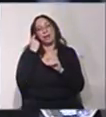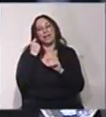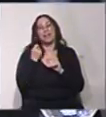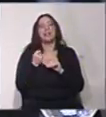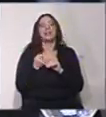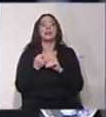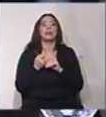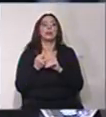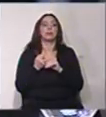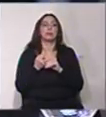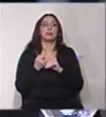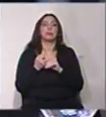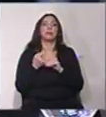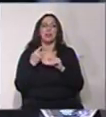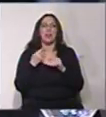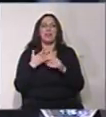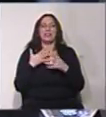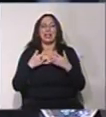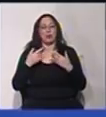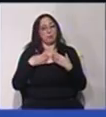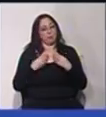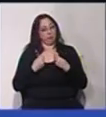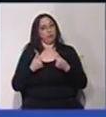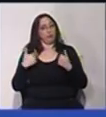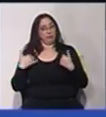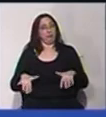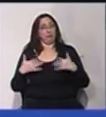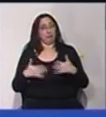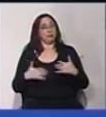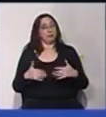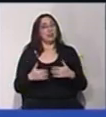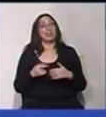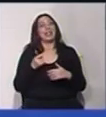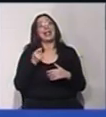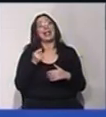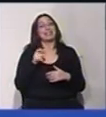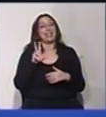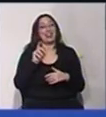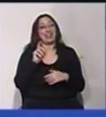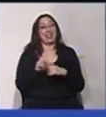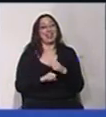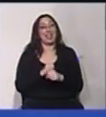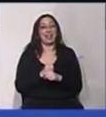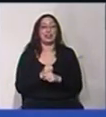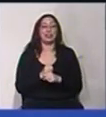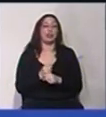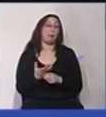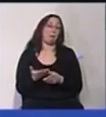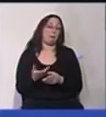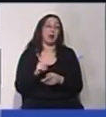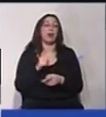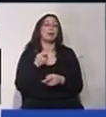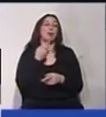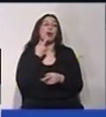es removedora, ¿no? Bueno, son casi 30 años. 30 años no es nada. Uh-huh. El tango no